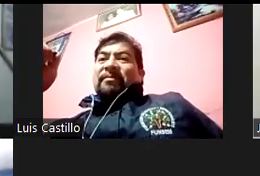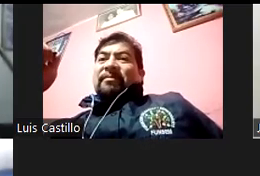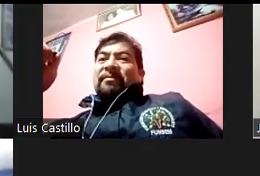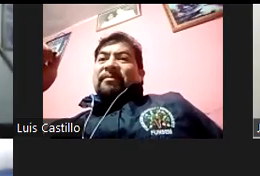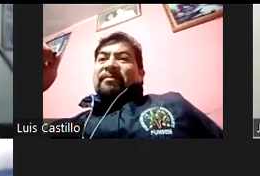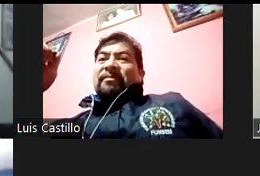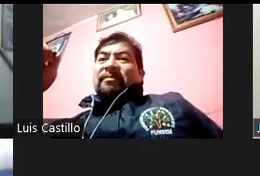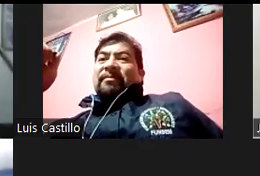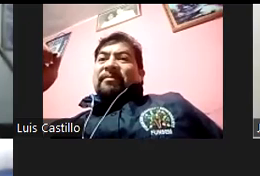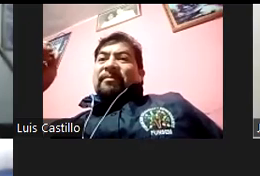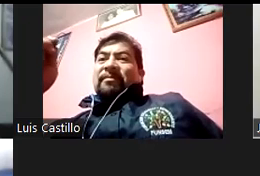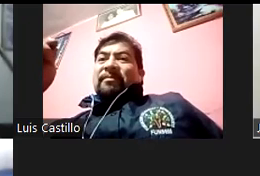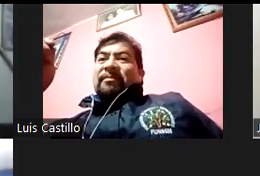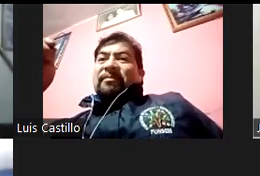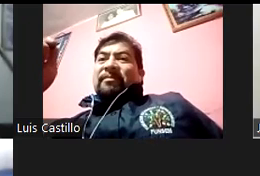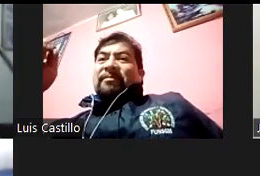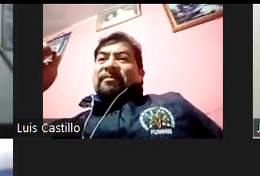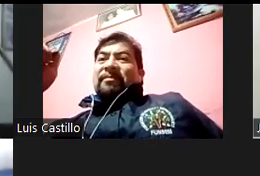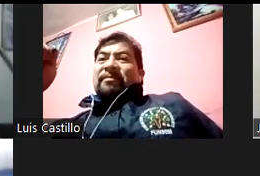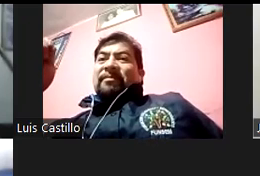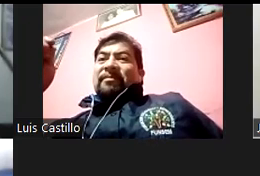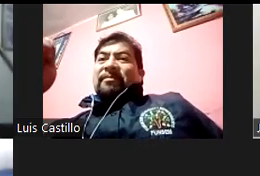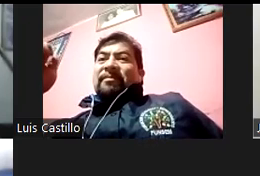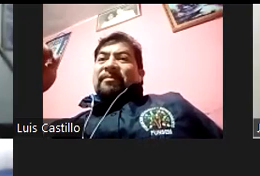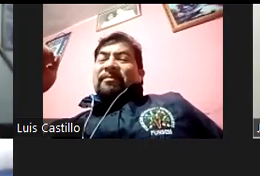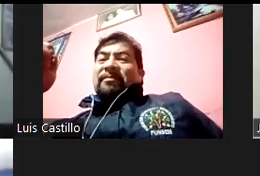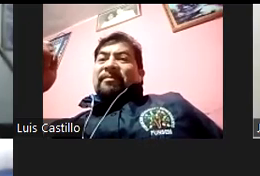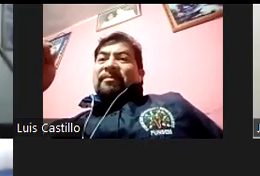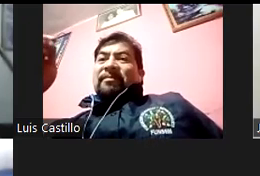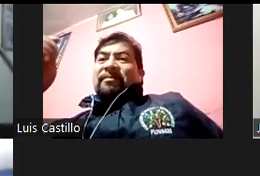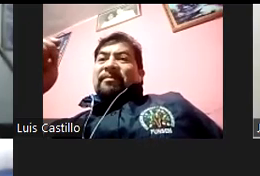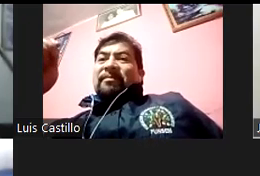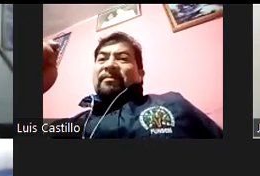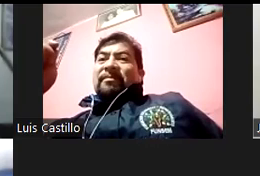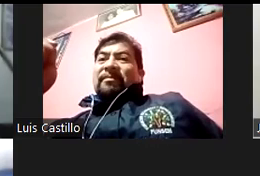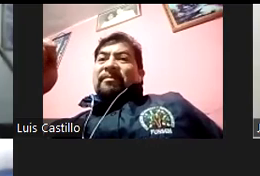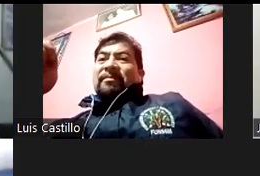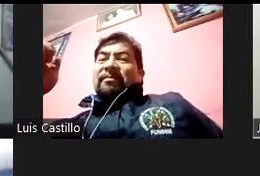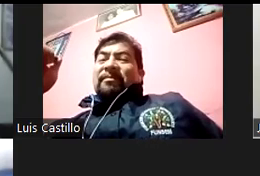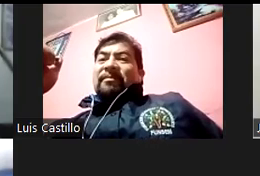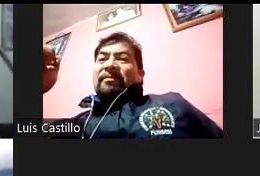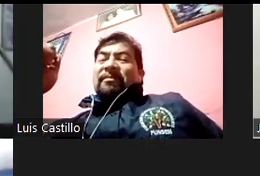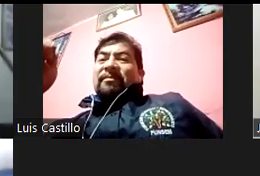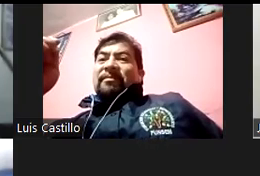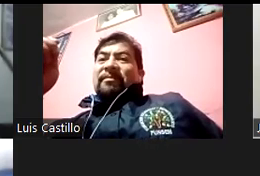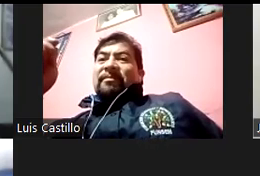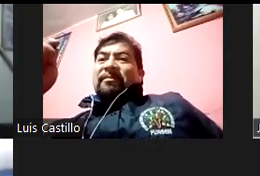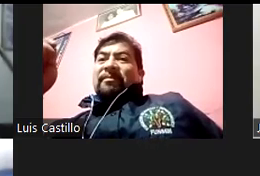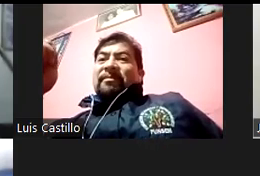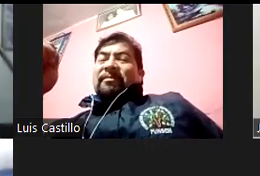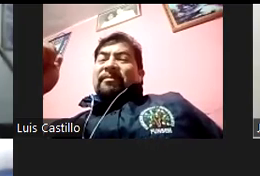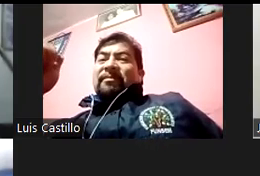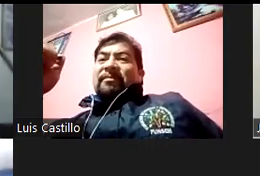mal. ¿Sí? Pero trato de desviar mi pensamiento en cualquier cosa. Ejemplo, yo en la